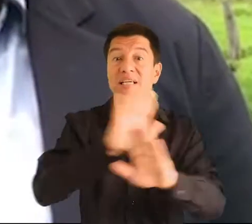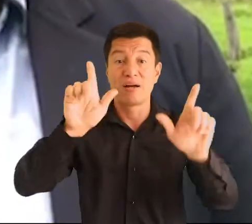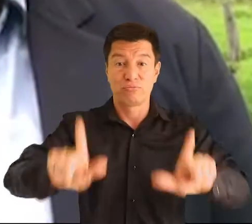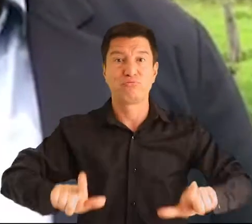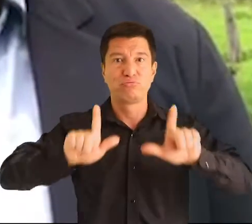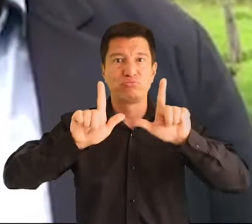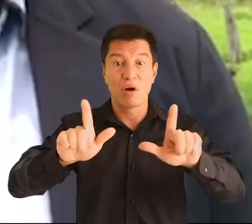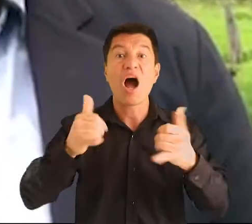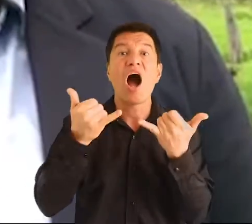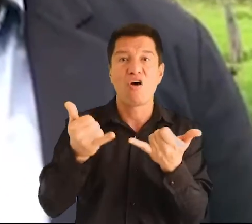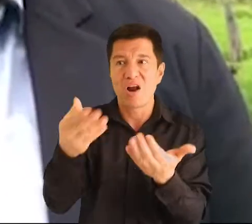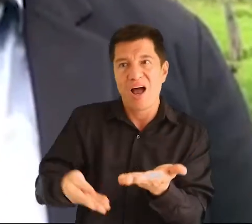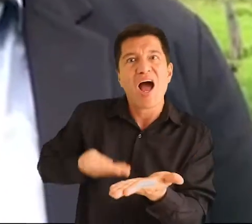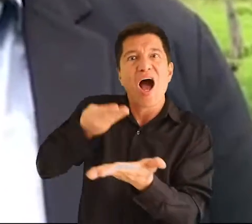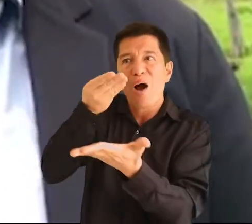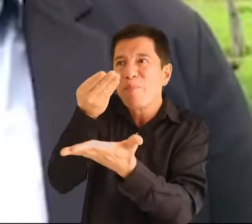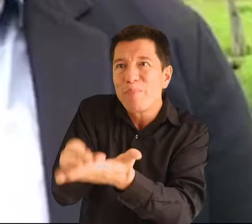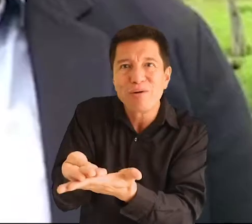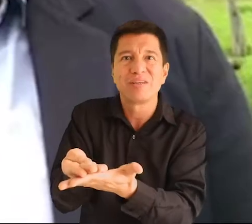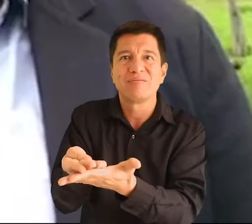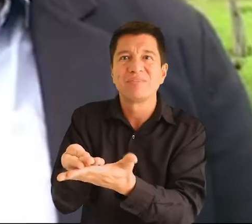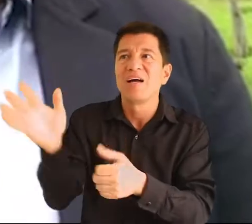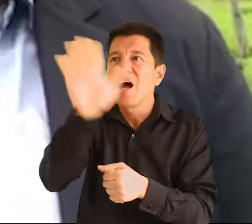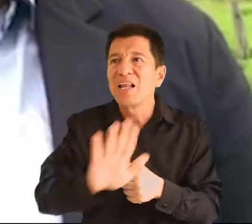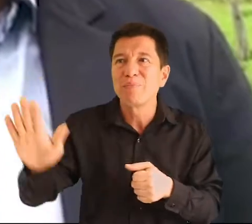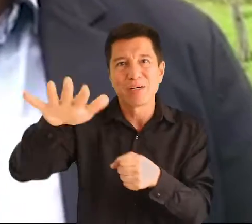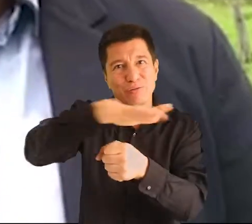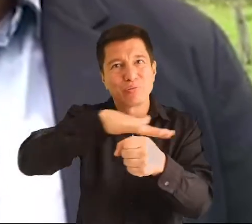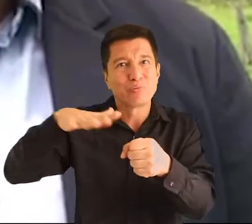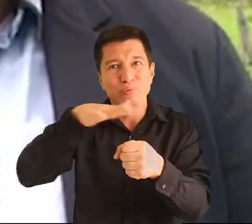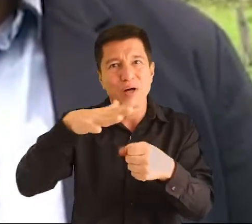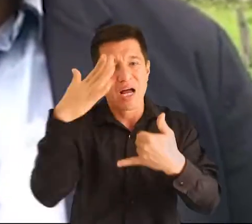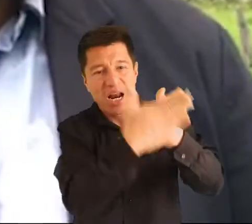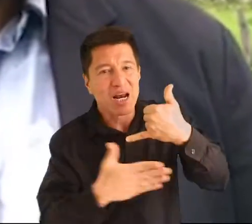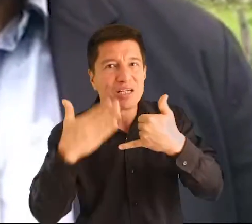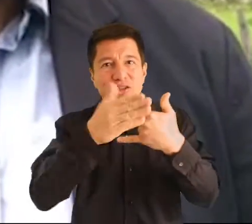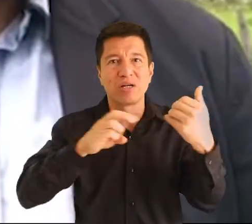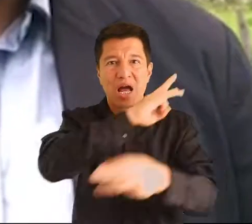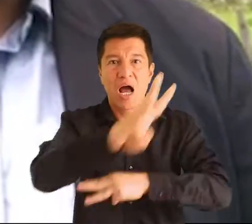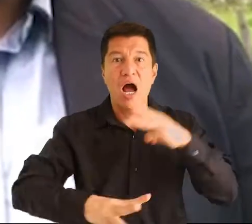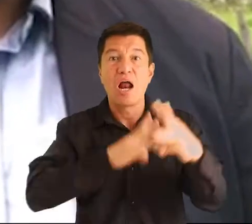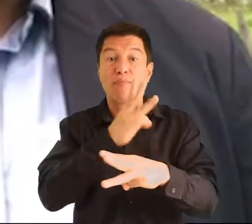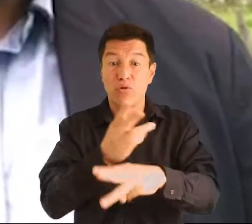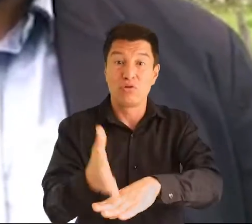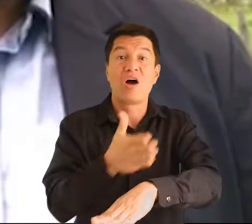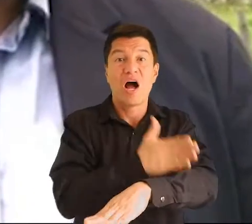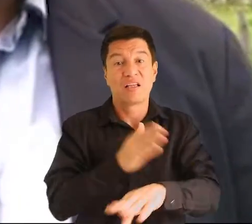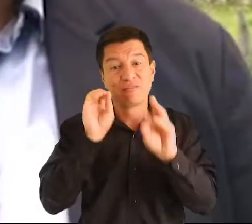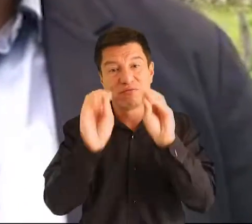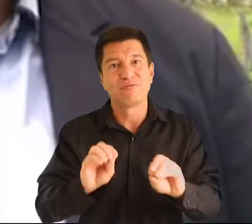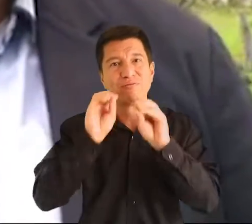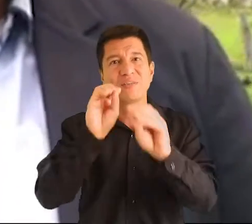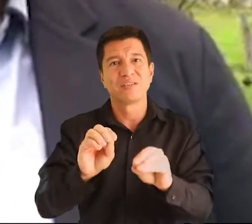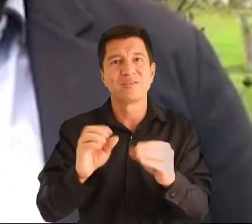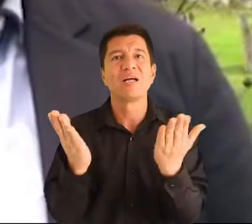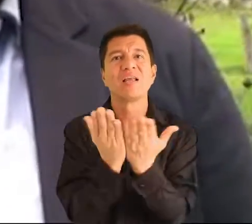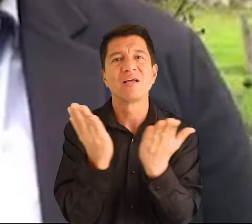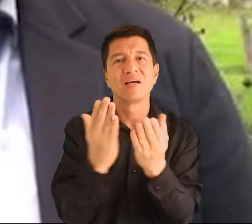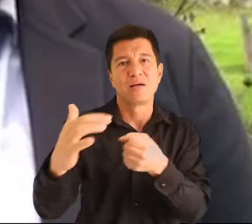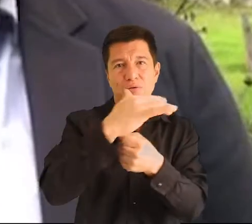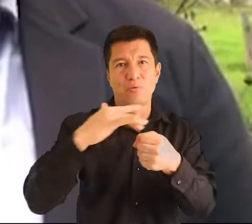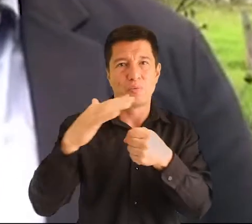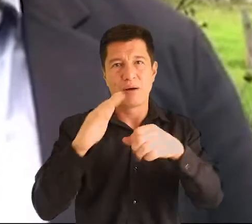graduado y que le aportan el día de hoy al Departamento de Cundinamarca, a la Nación y al mundo desde la formación en educación